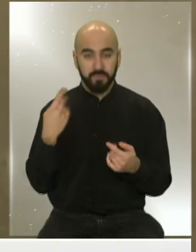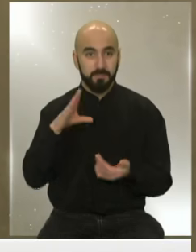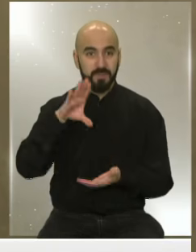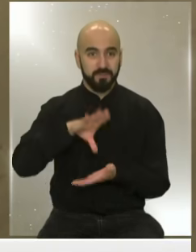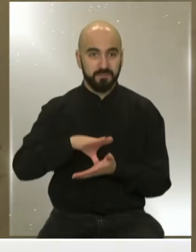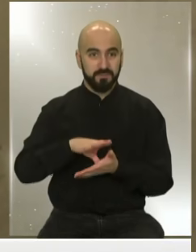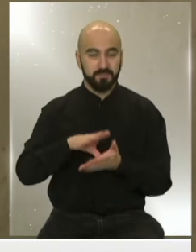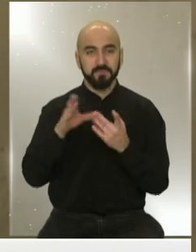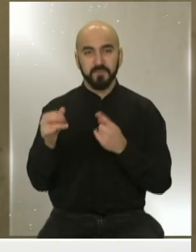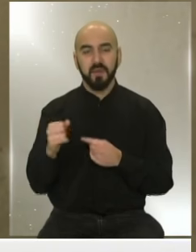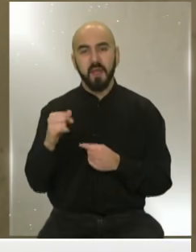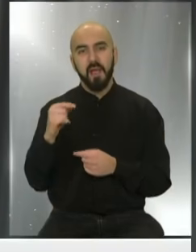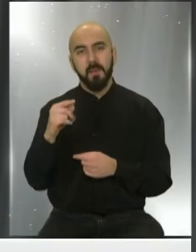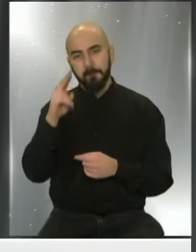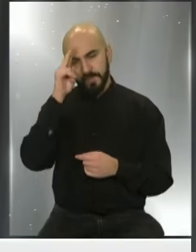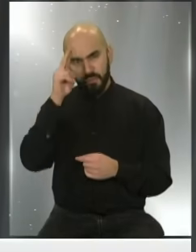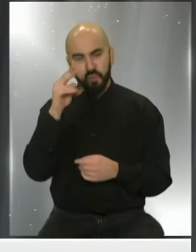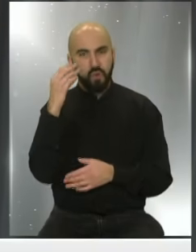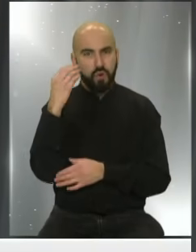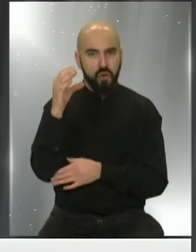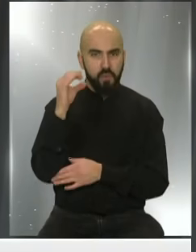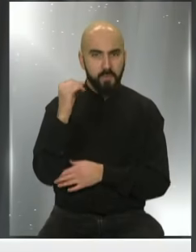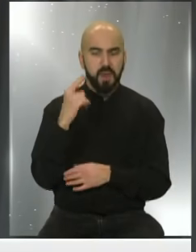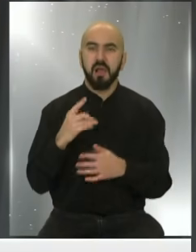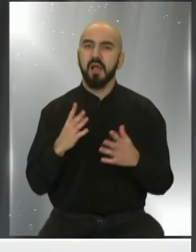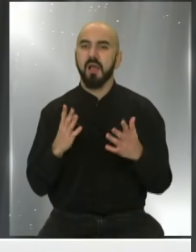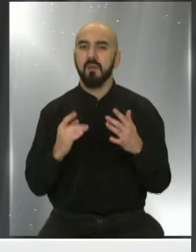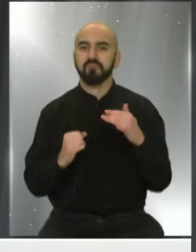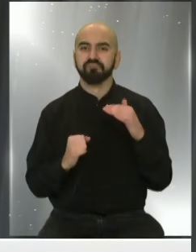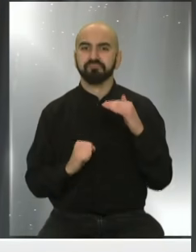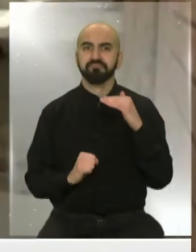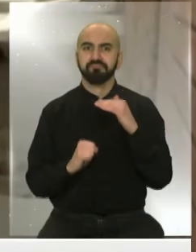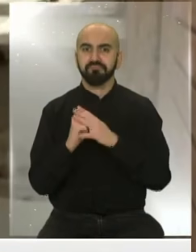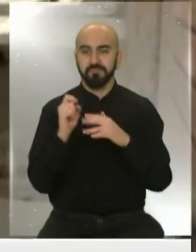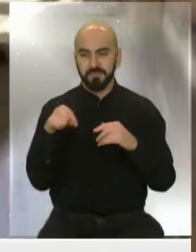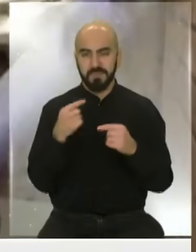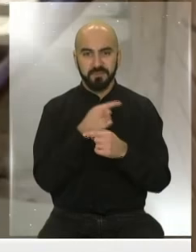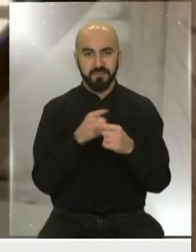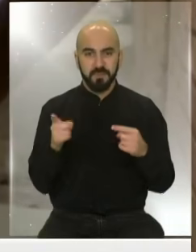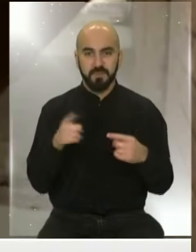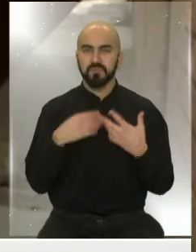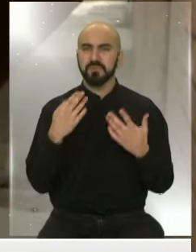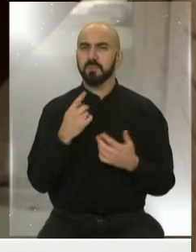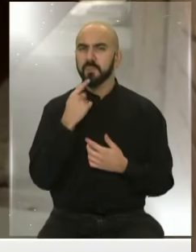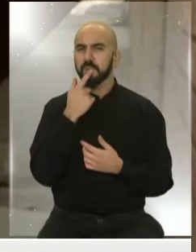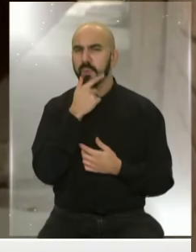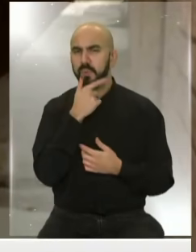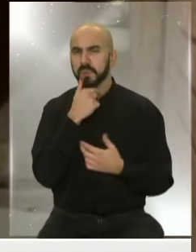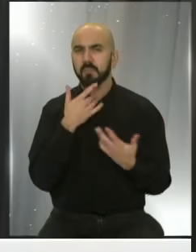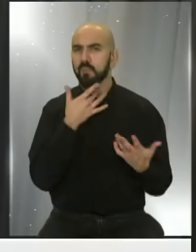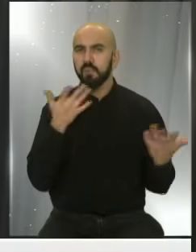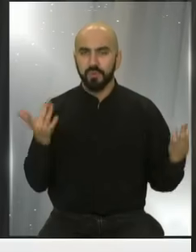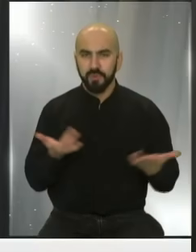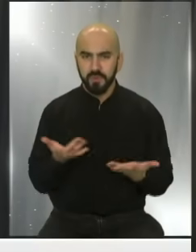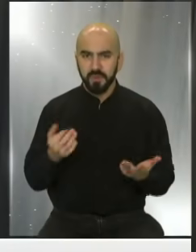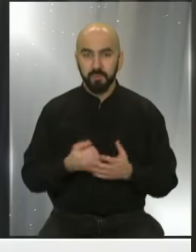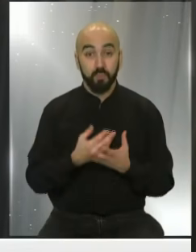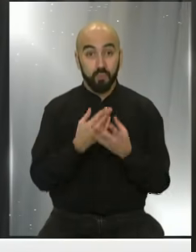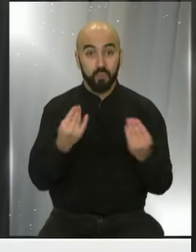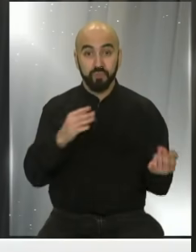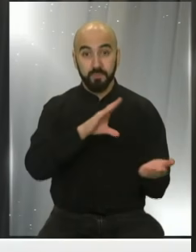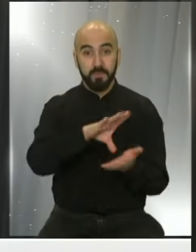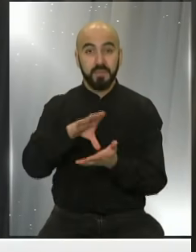Perú y Colombia, han establecido récords diarios también esta semana. La pregunta que se hace es por qué, ya que varios países trataron de